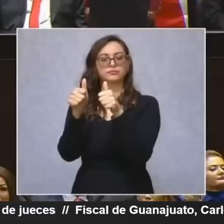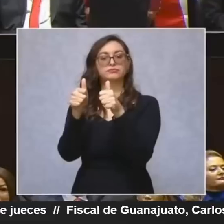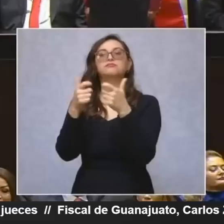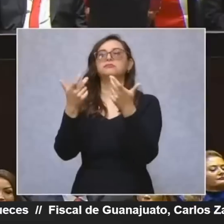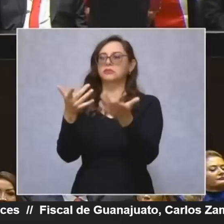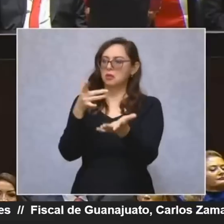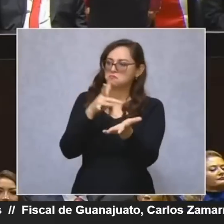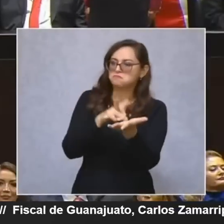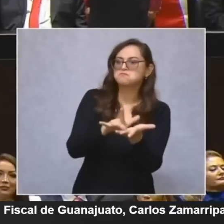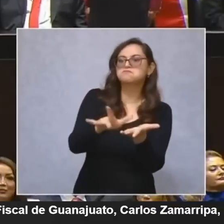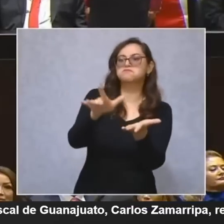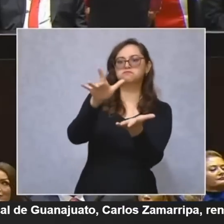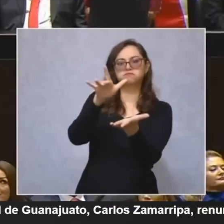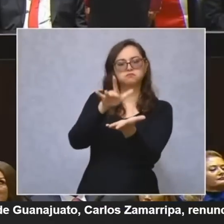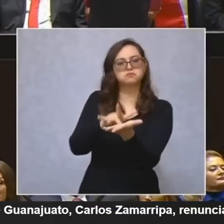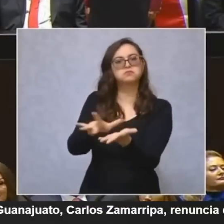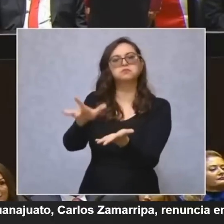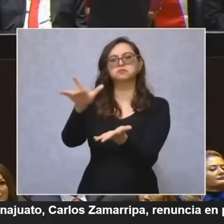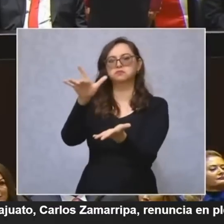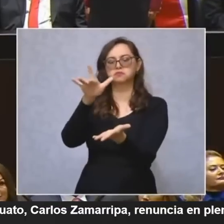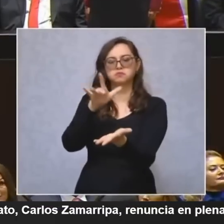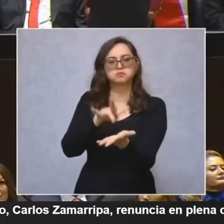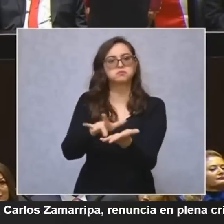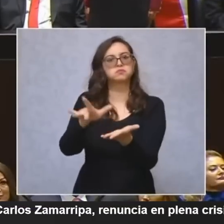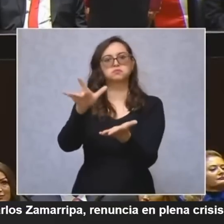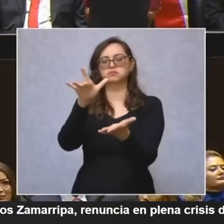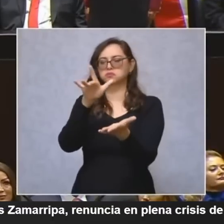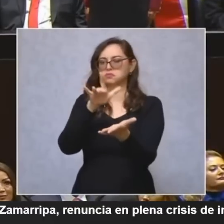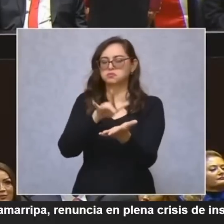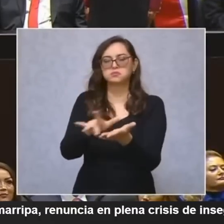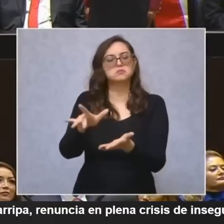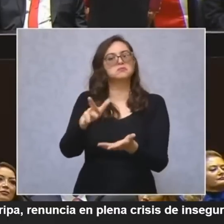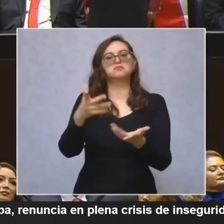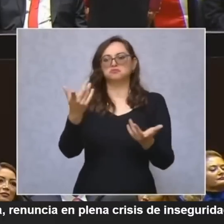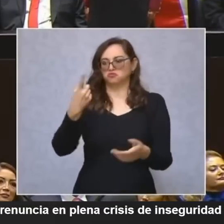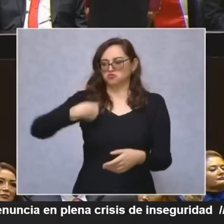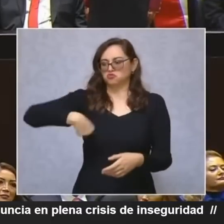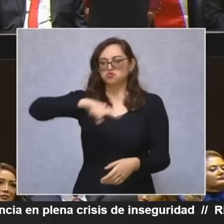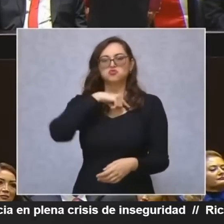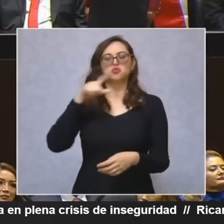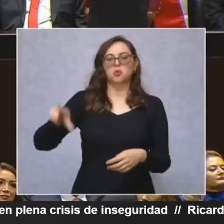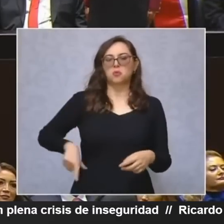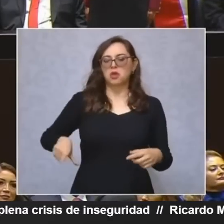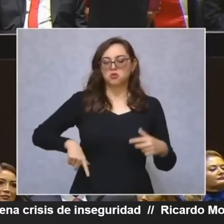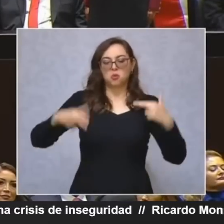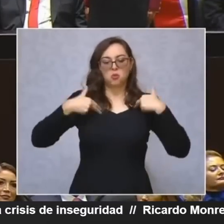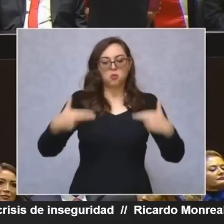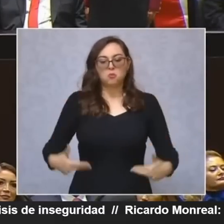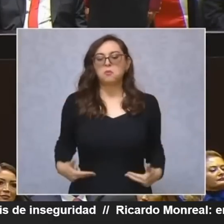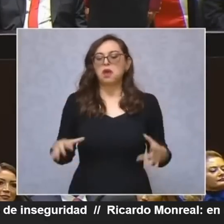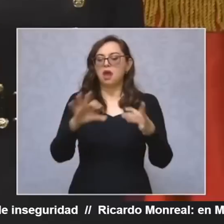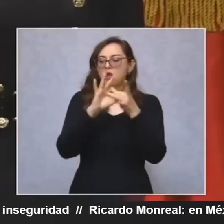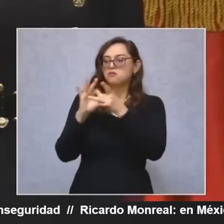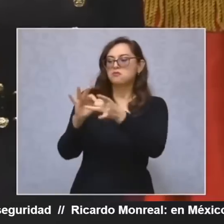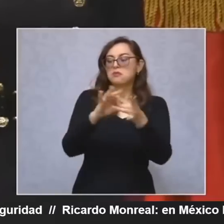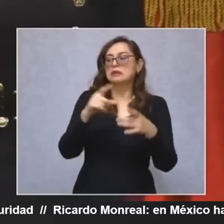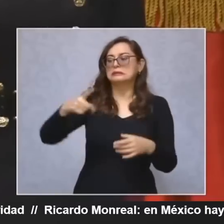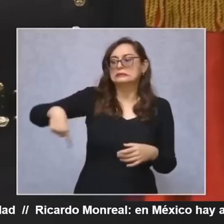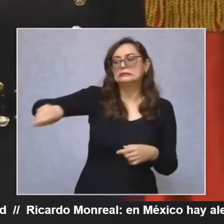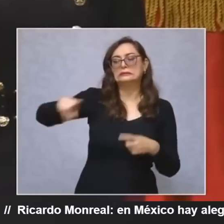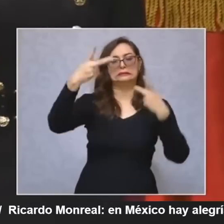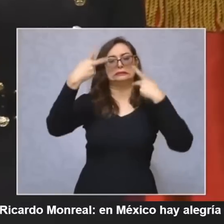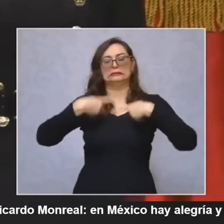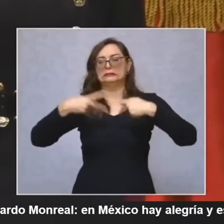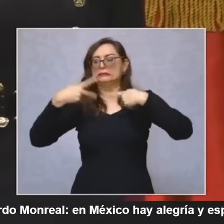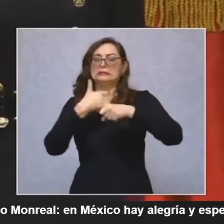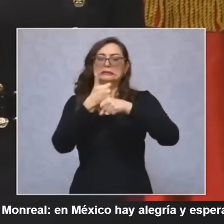y apoyaremos, como siempre lo hemos hecho como gobiernos humanistas, a todas y a todos los damnificados de